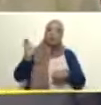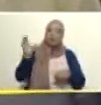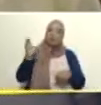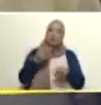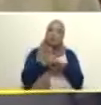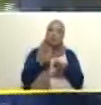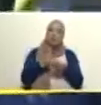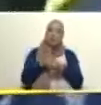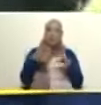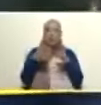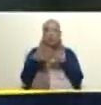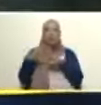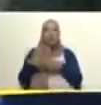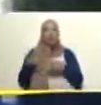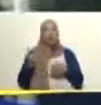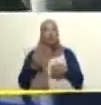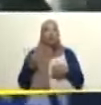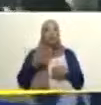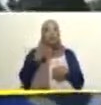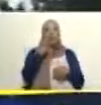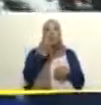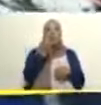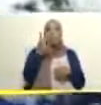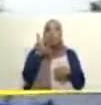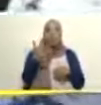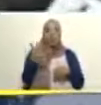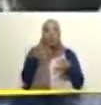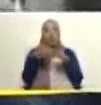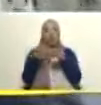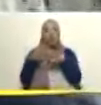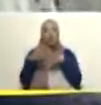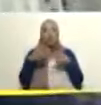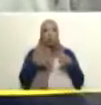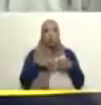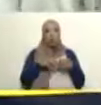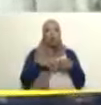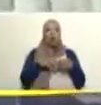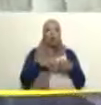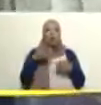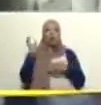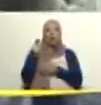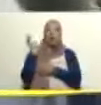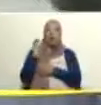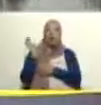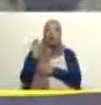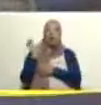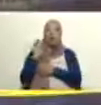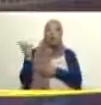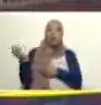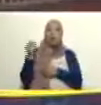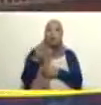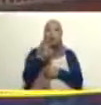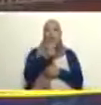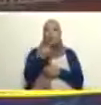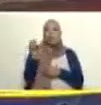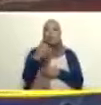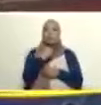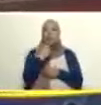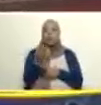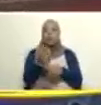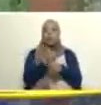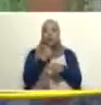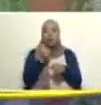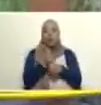las delegaciones del país, a las 23 delegaciones, donde vamos a estar en un congreso con más de 400 voceros. Y